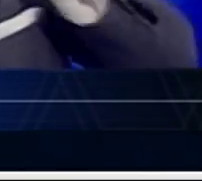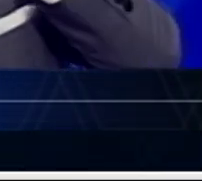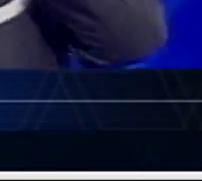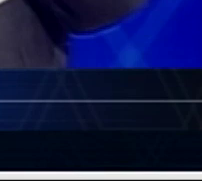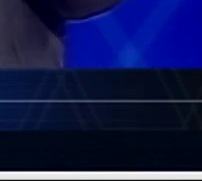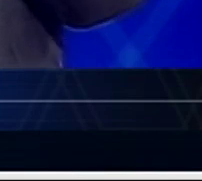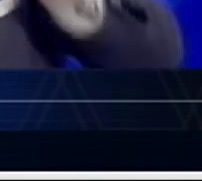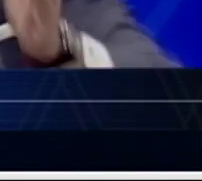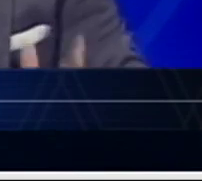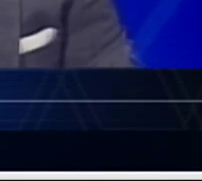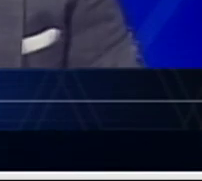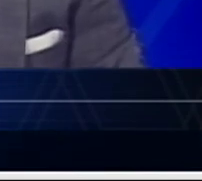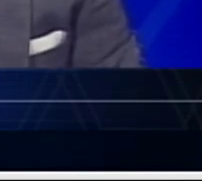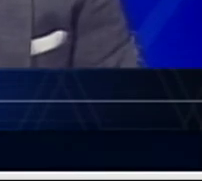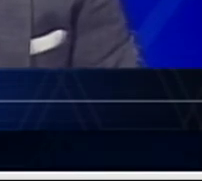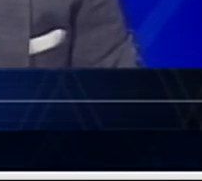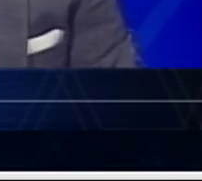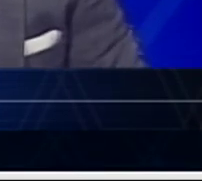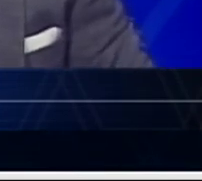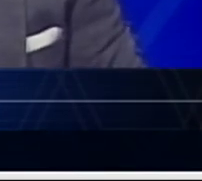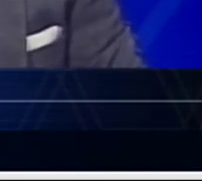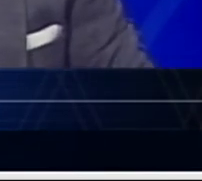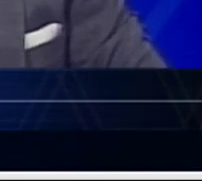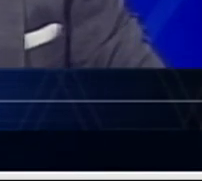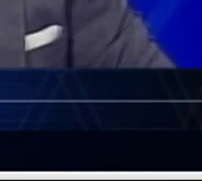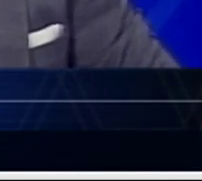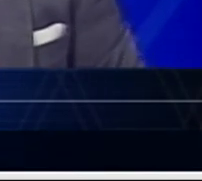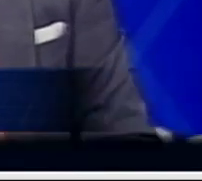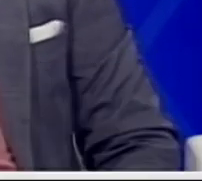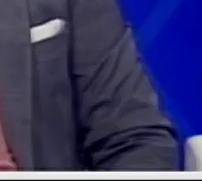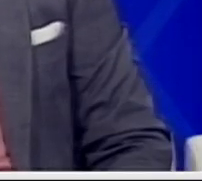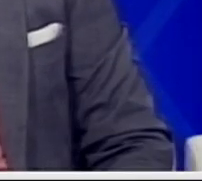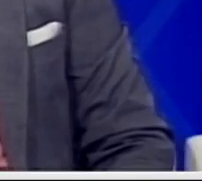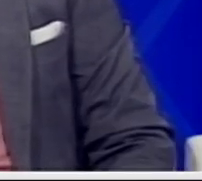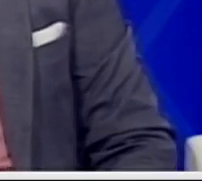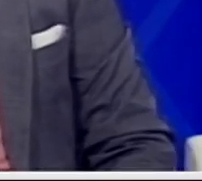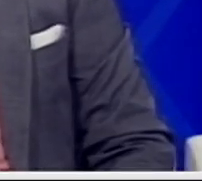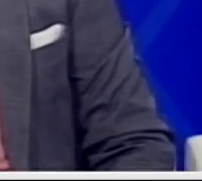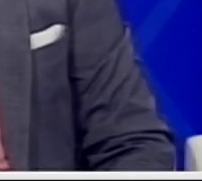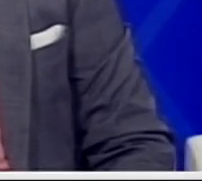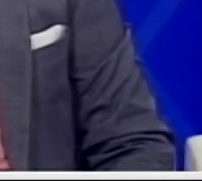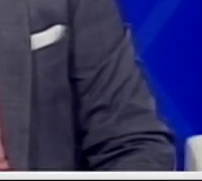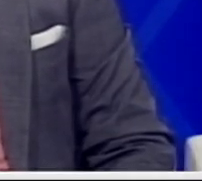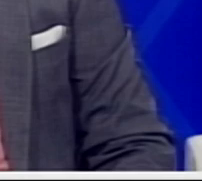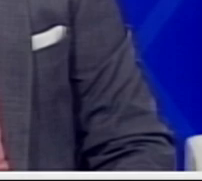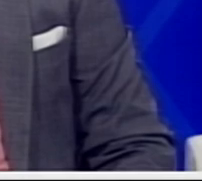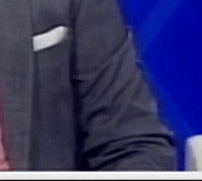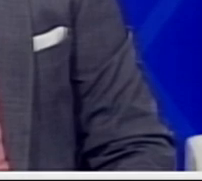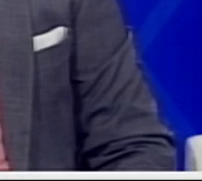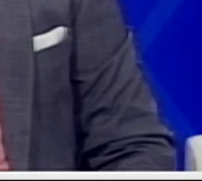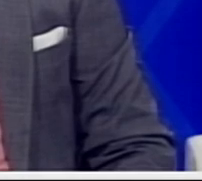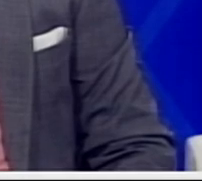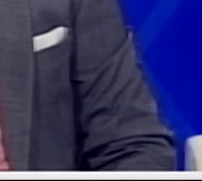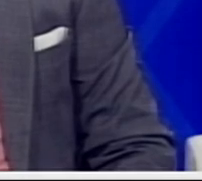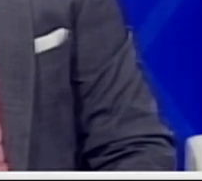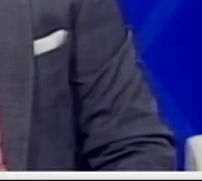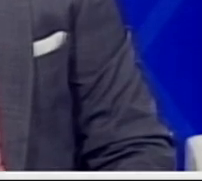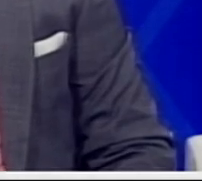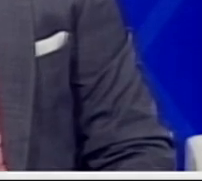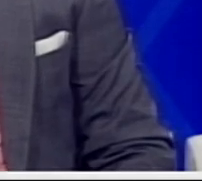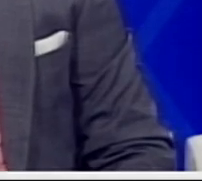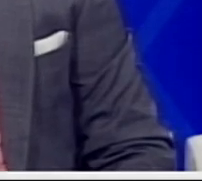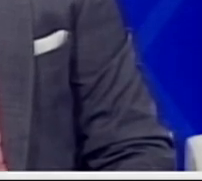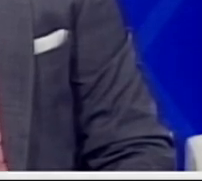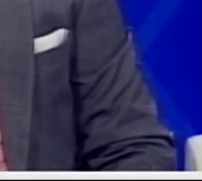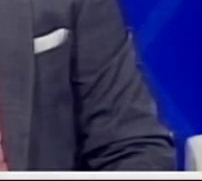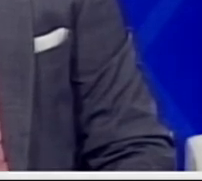tenemos que enfocarnos. Bueno, le damos las gracias a Gianfranco Rondón, empresario venezolano, por haber estado con nosotros hoy en Entrevista a